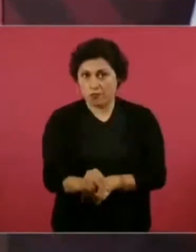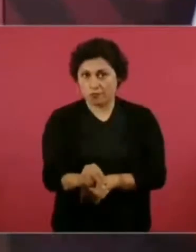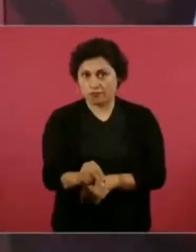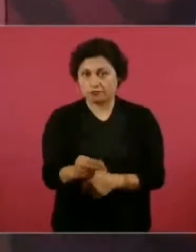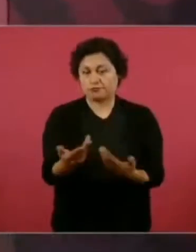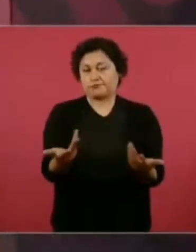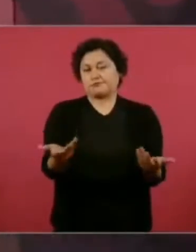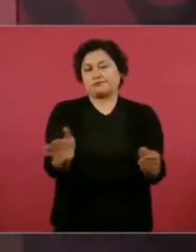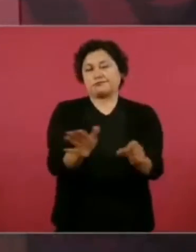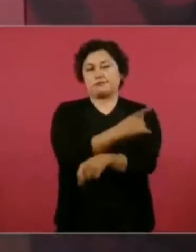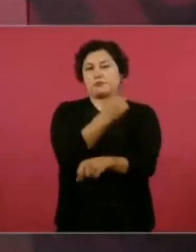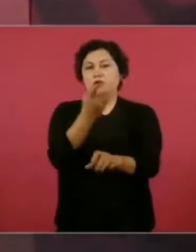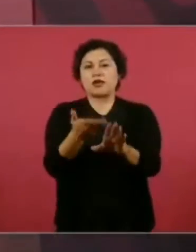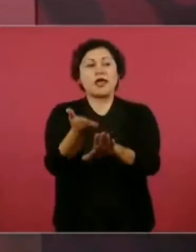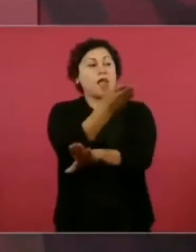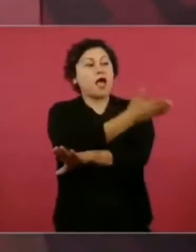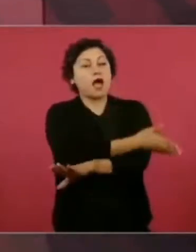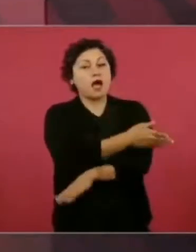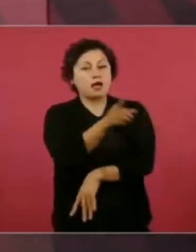pues